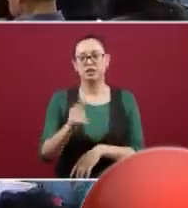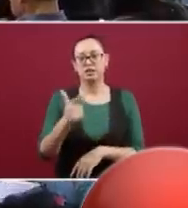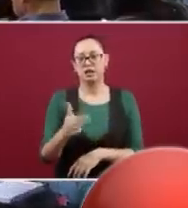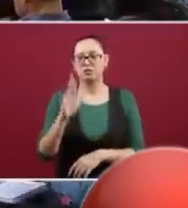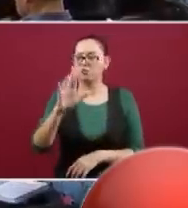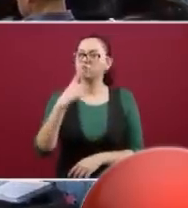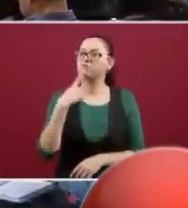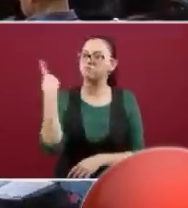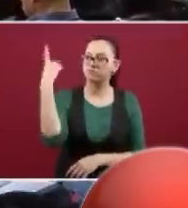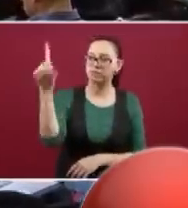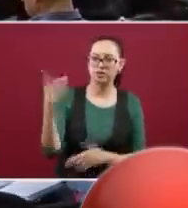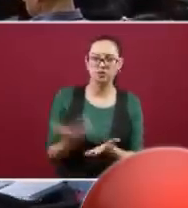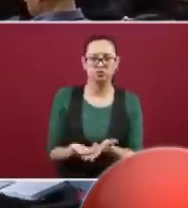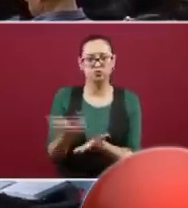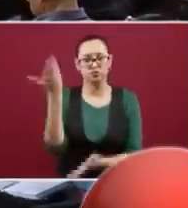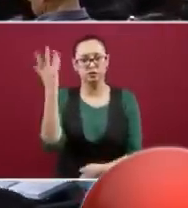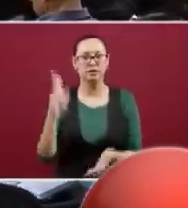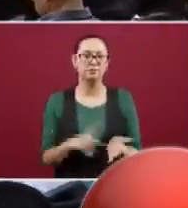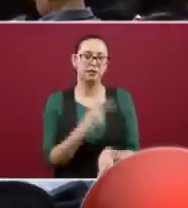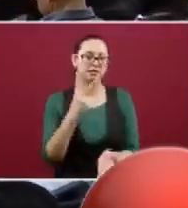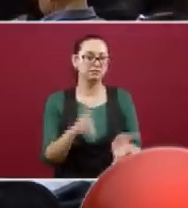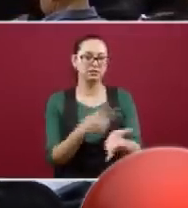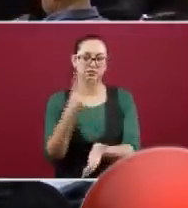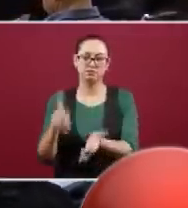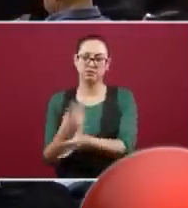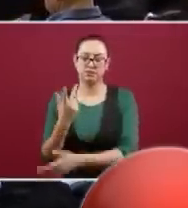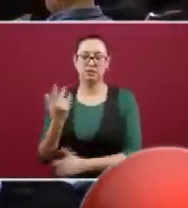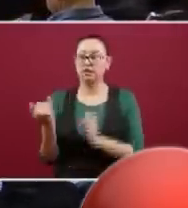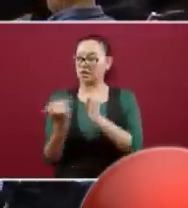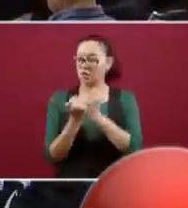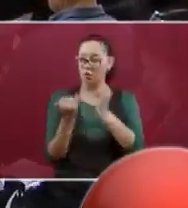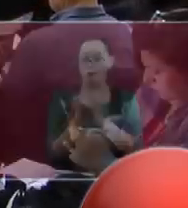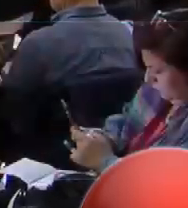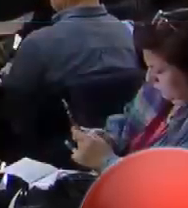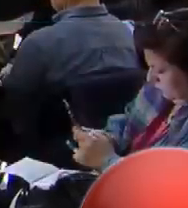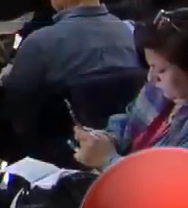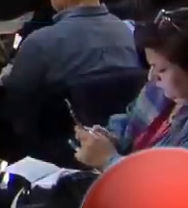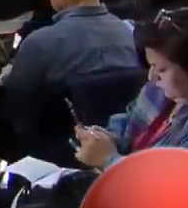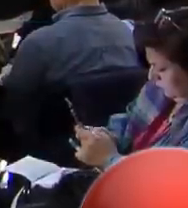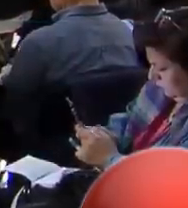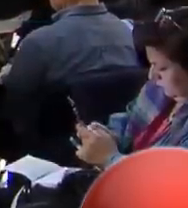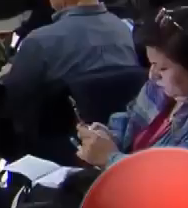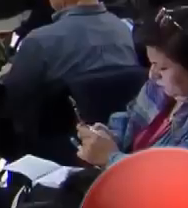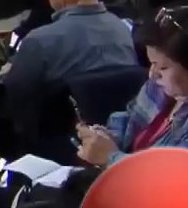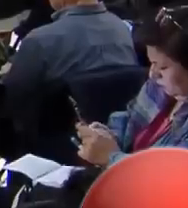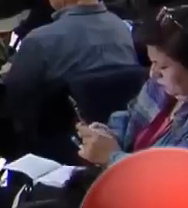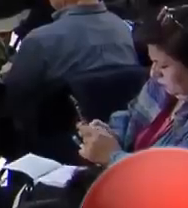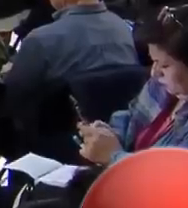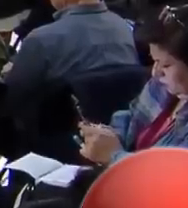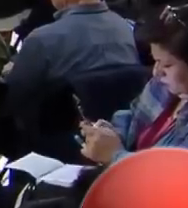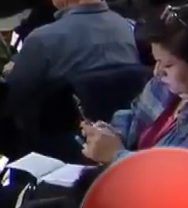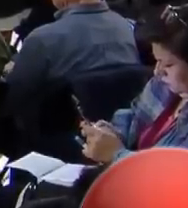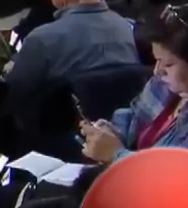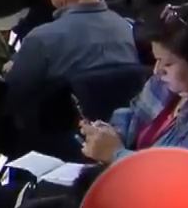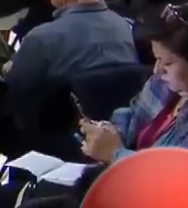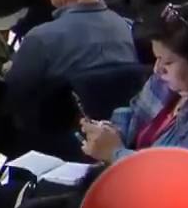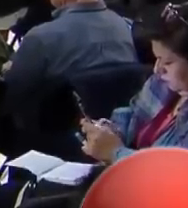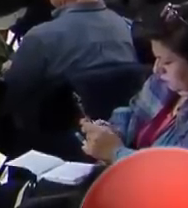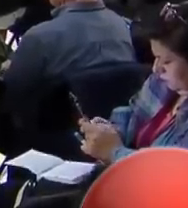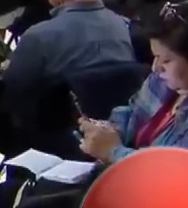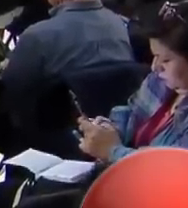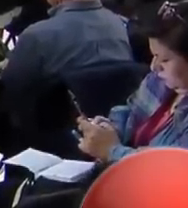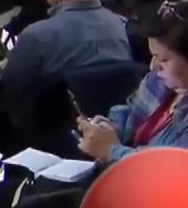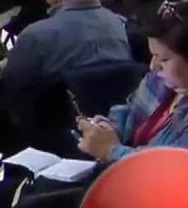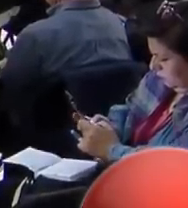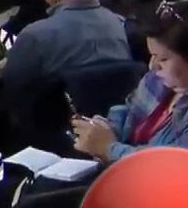En todos los casos. Todavía ayer me llegó un expediente de